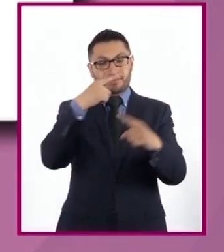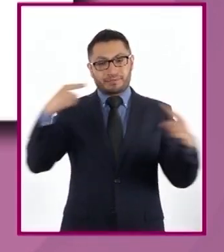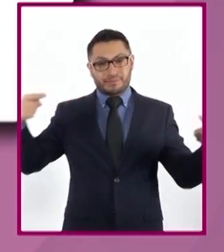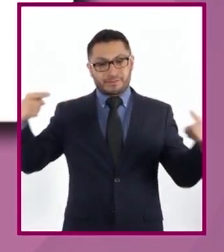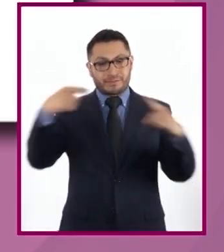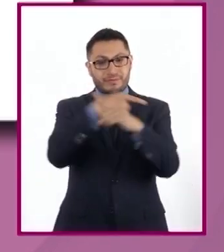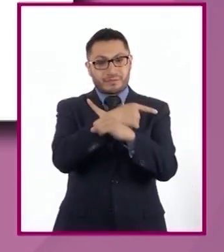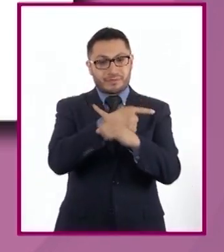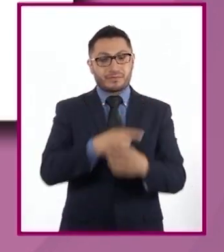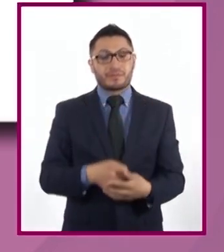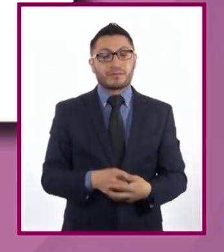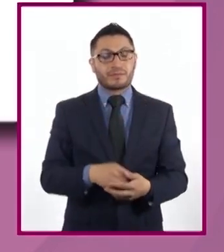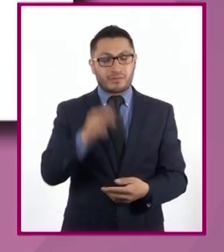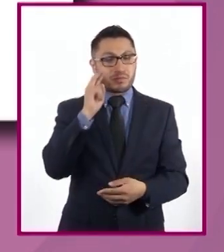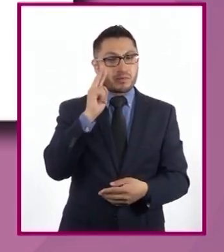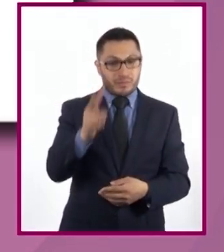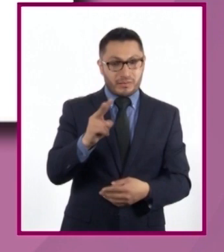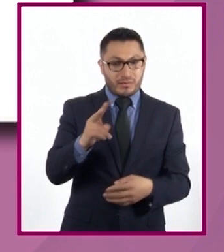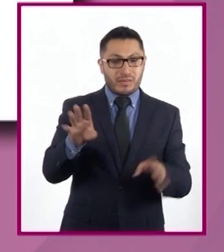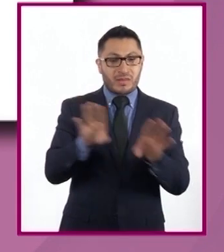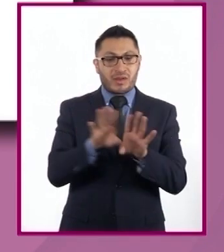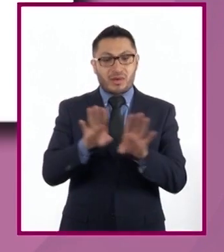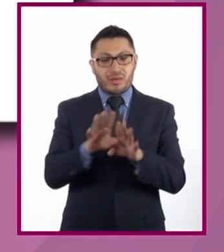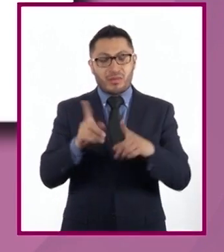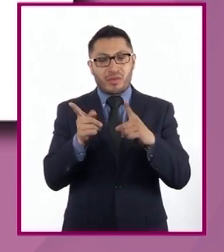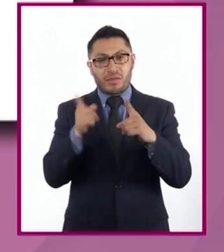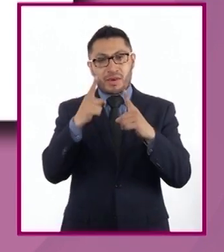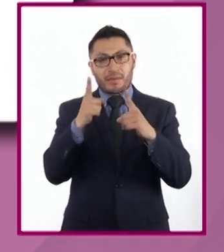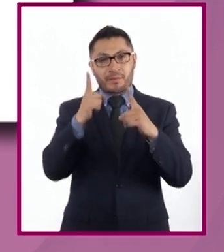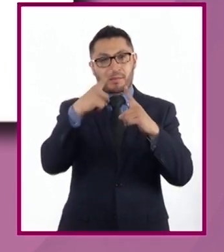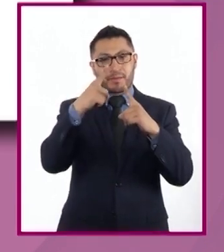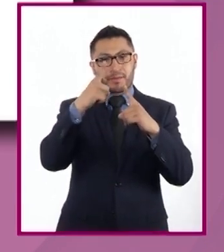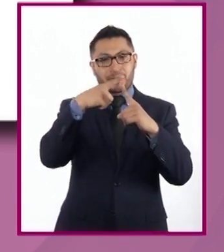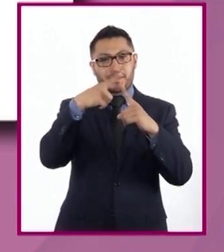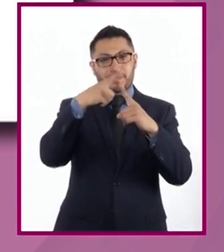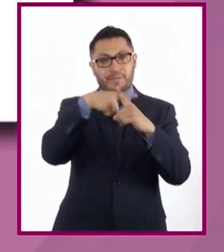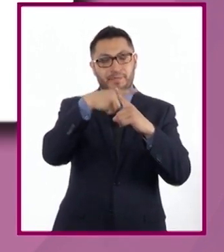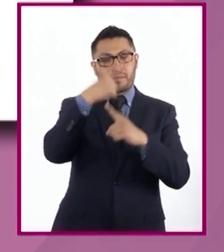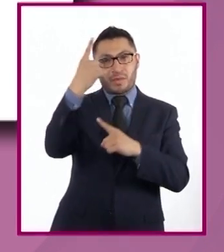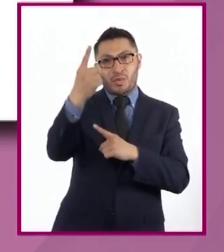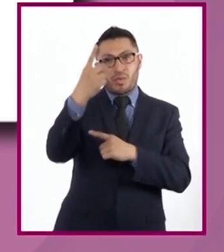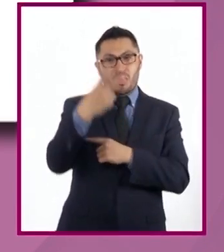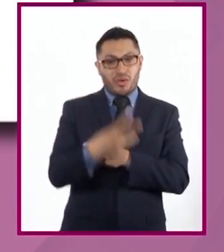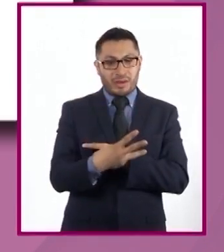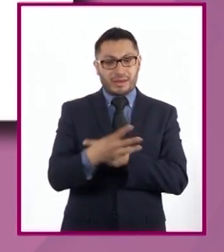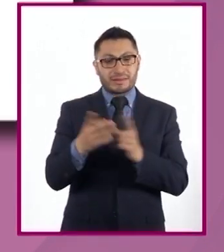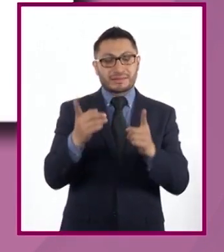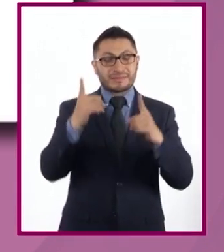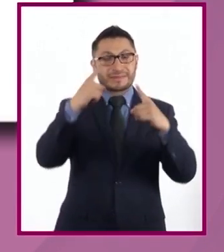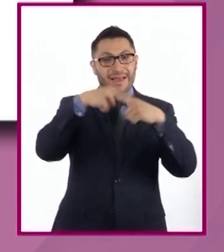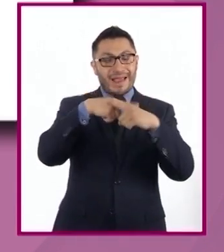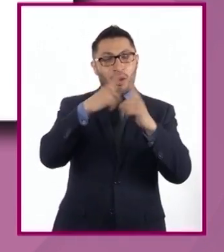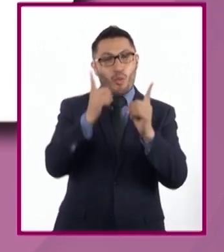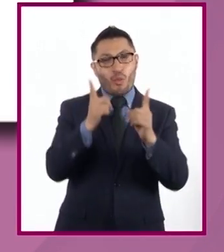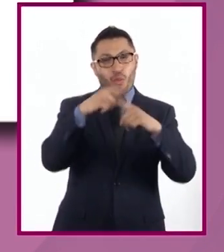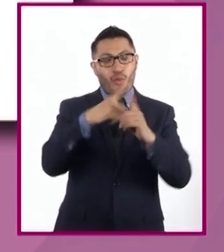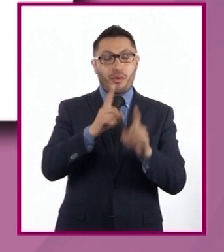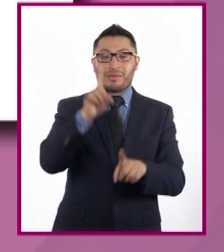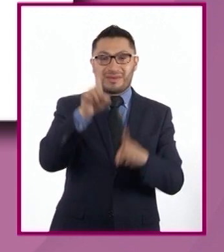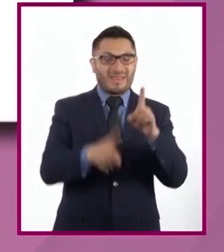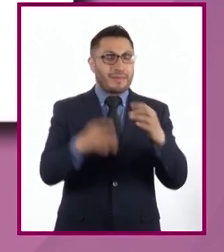intersecan. Observen cómo las medidas de los ángulos 1 y 3 aumenta o disminuye a la